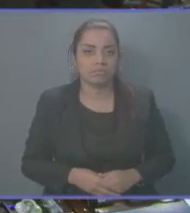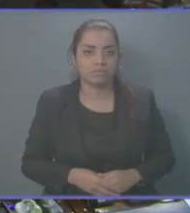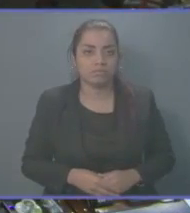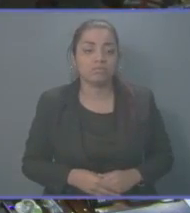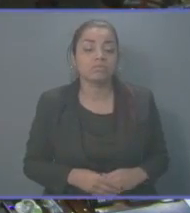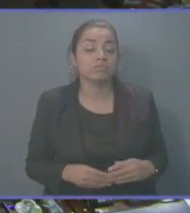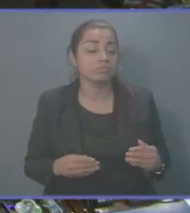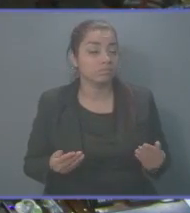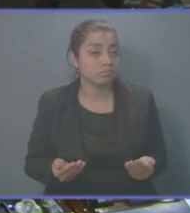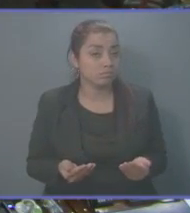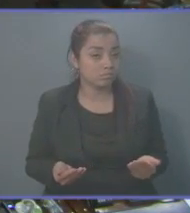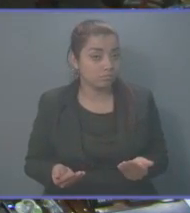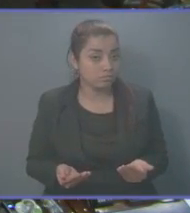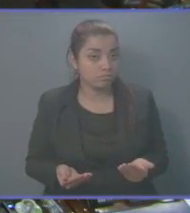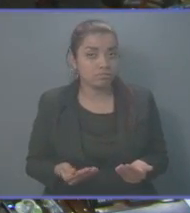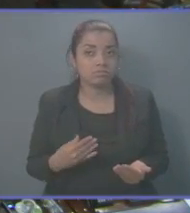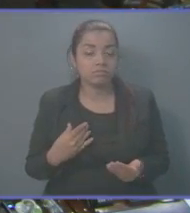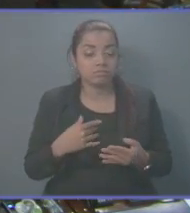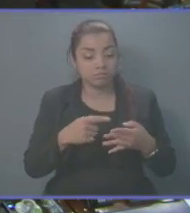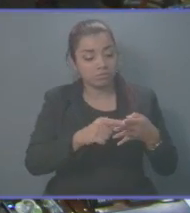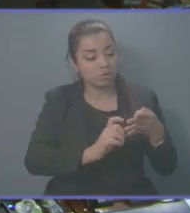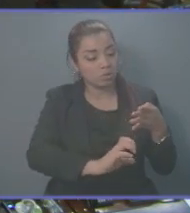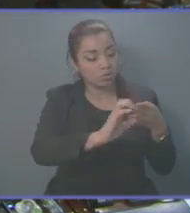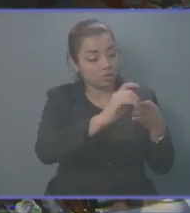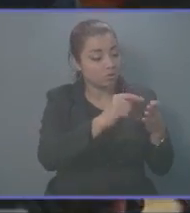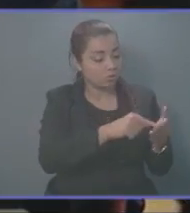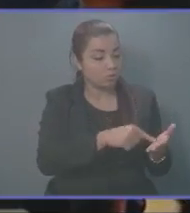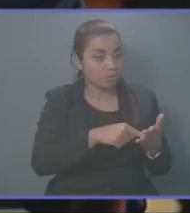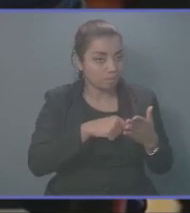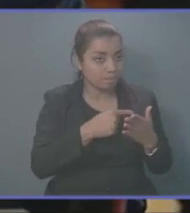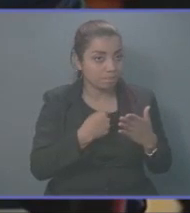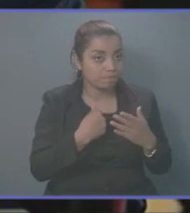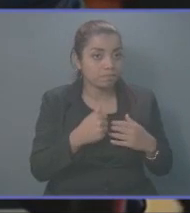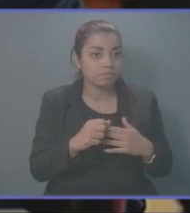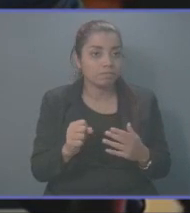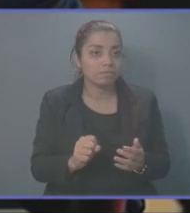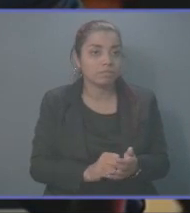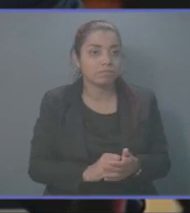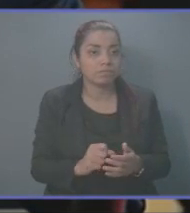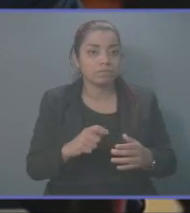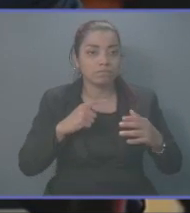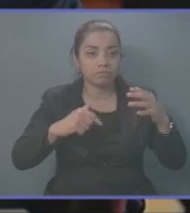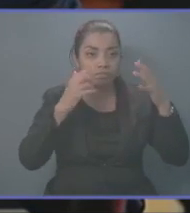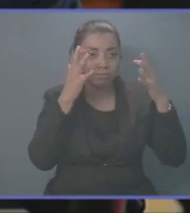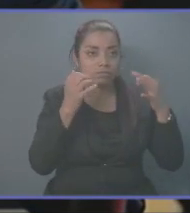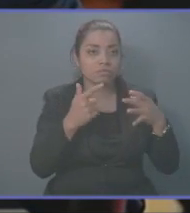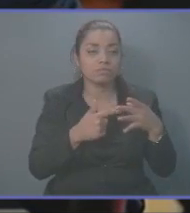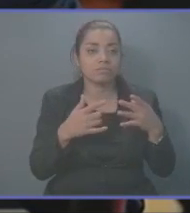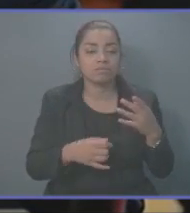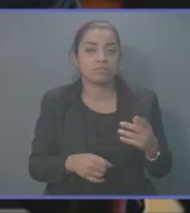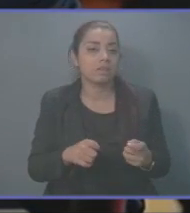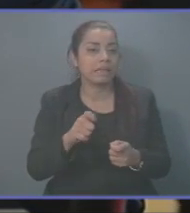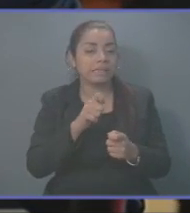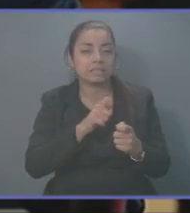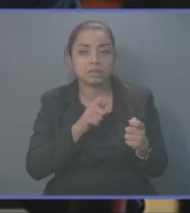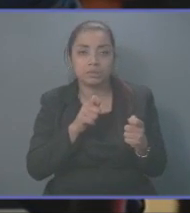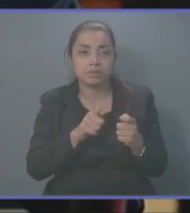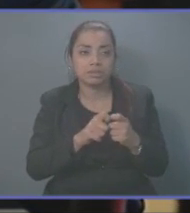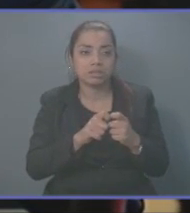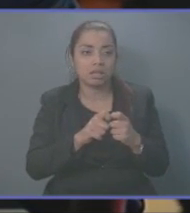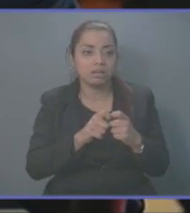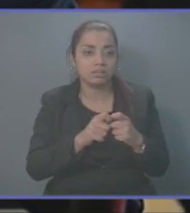Por tanto, en uso de sus facultades constitucionales y a iniciativa decreta lo siguiente: ley especial